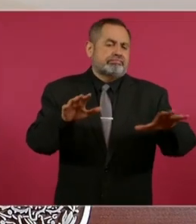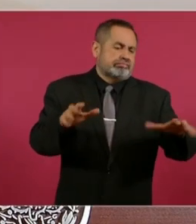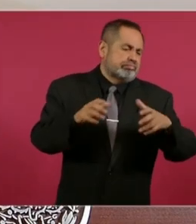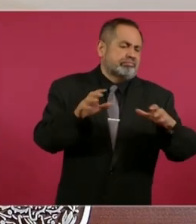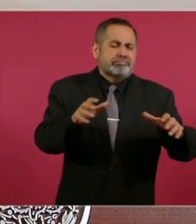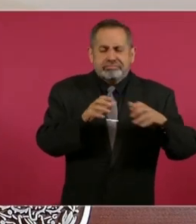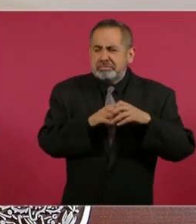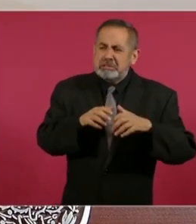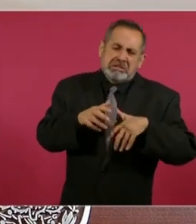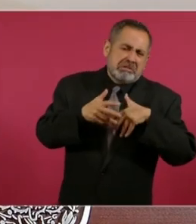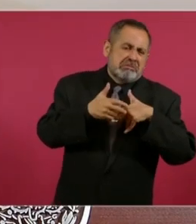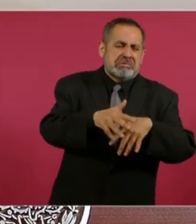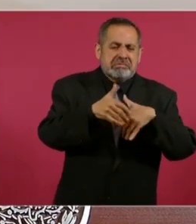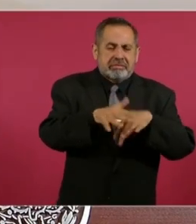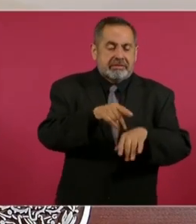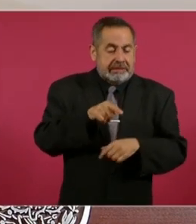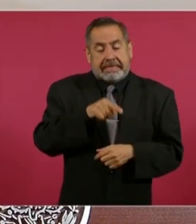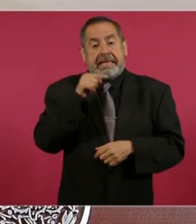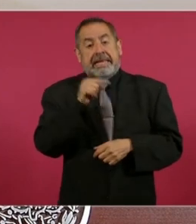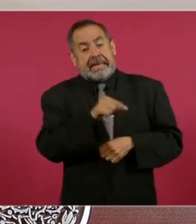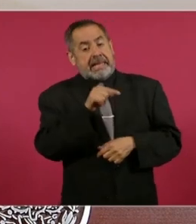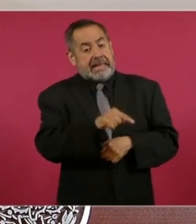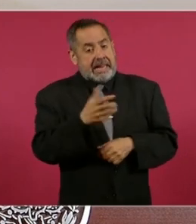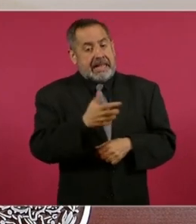a la manifestación